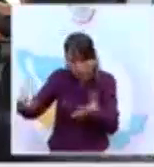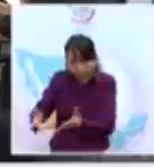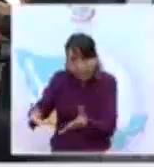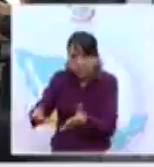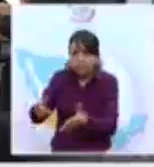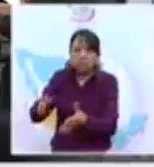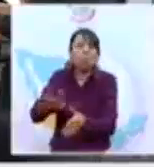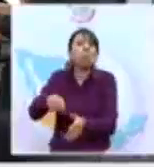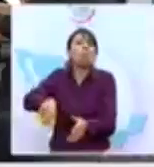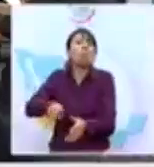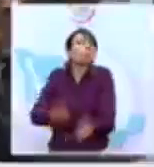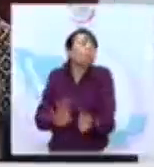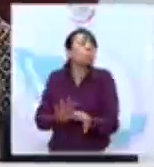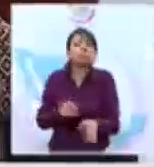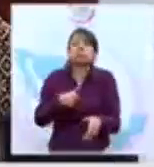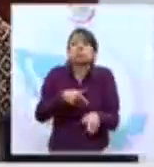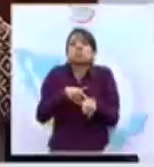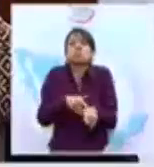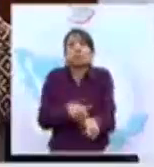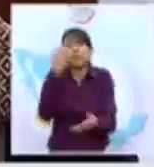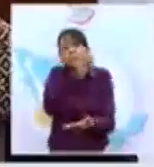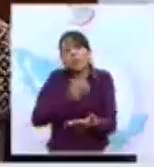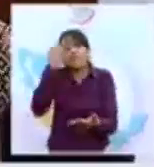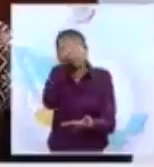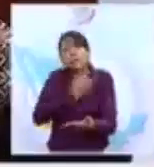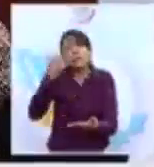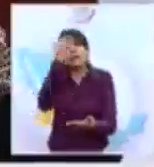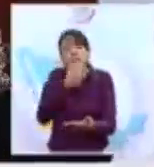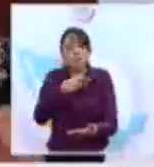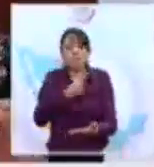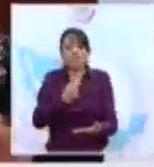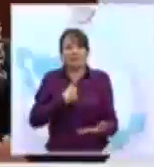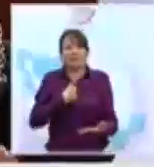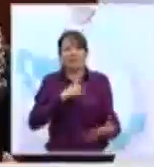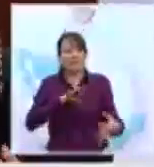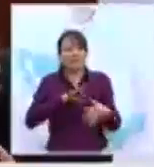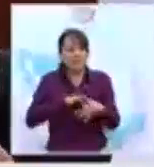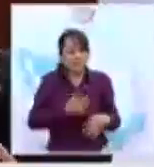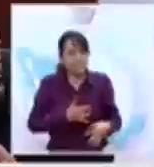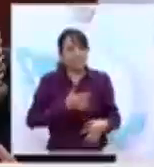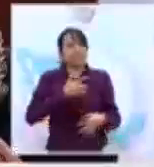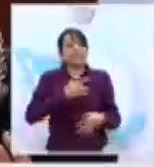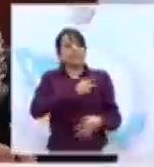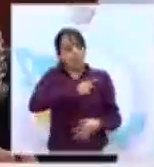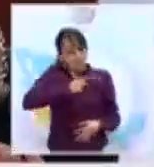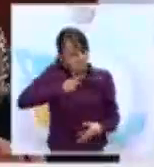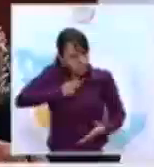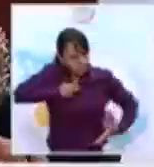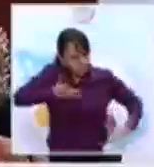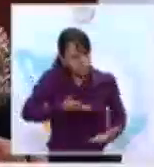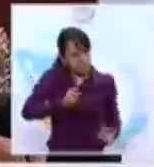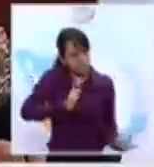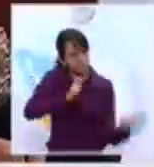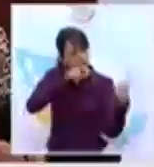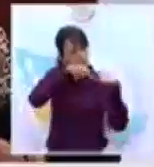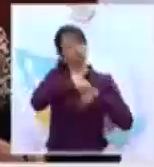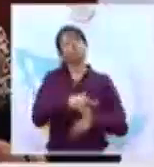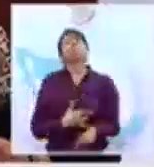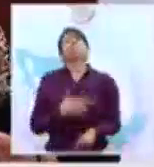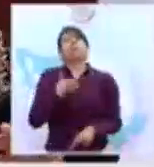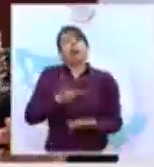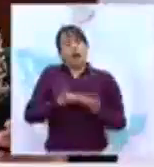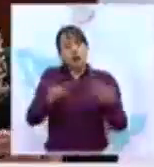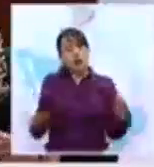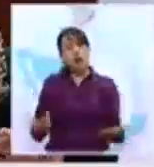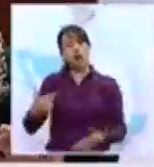evaluaciones que quieran, ¿no? Pero al fin que no tengo ningún compromiso. Entonces, esa discusión yo creo que tiene que